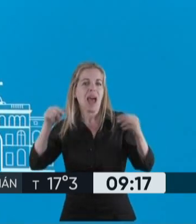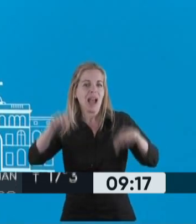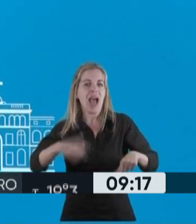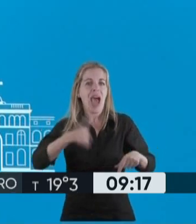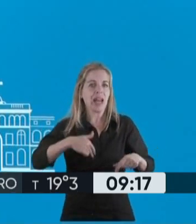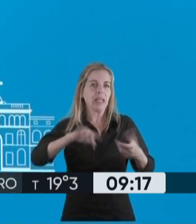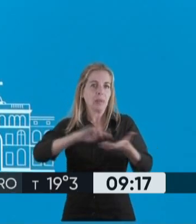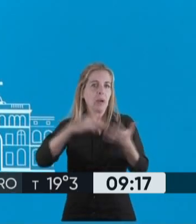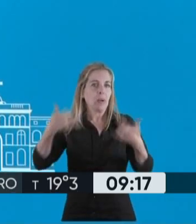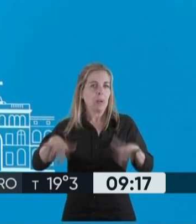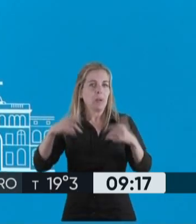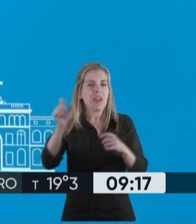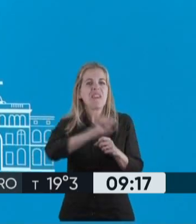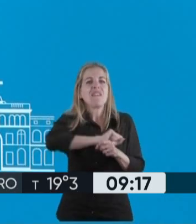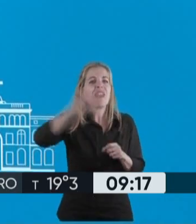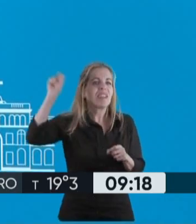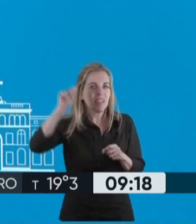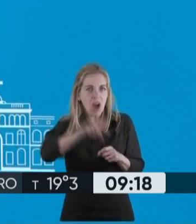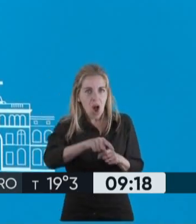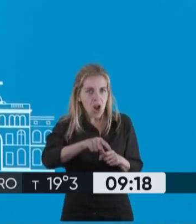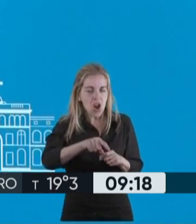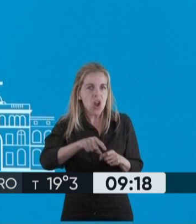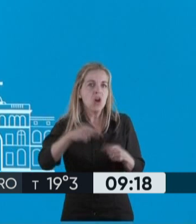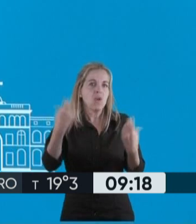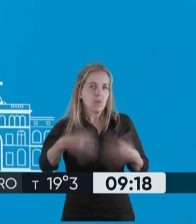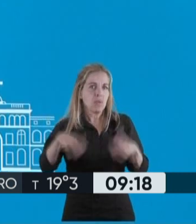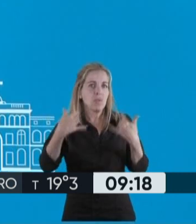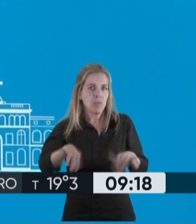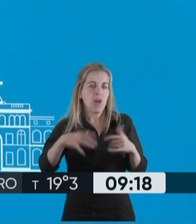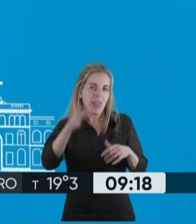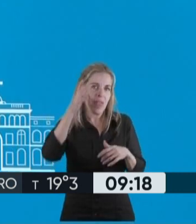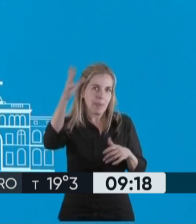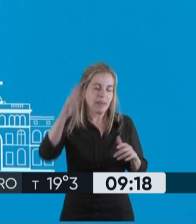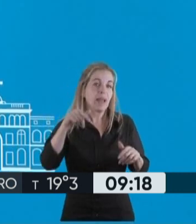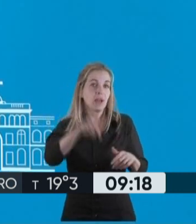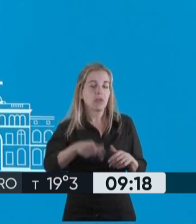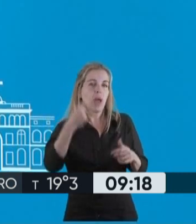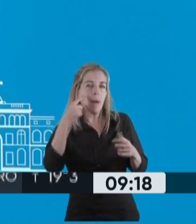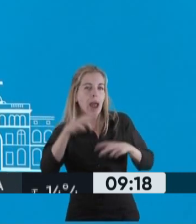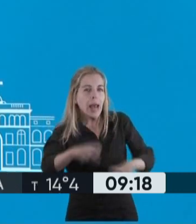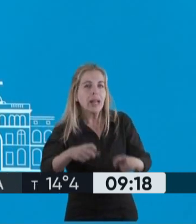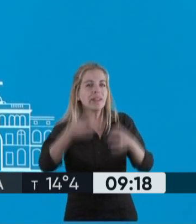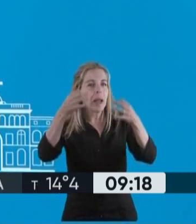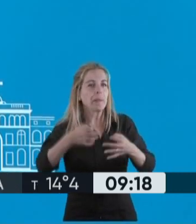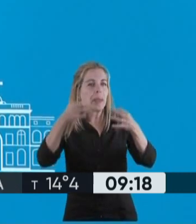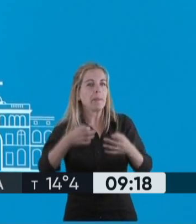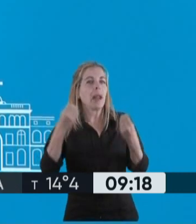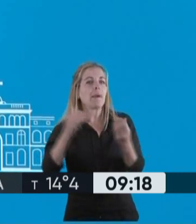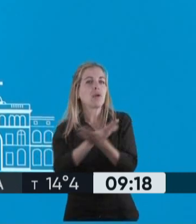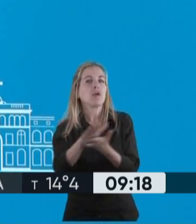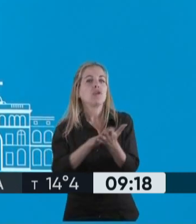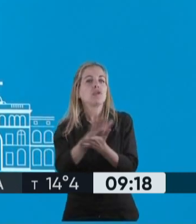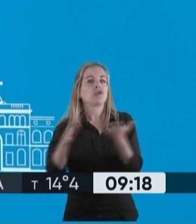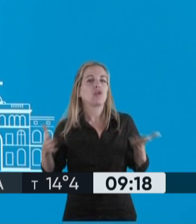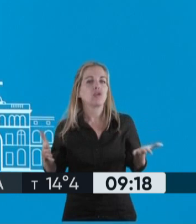cuenta en este momento sobre todo con causas exógenas muy fuertes y por lo tanto hay que analizarlas y ver de qué manera acompañamos de la